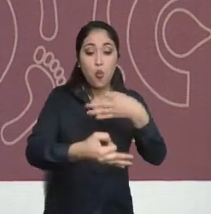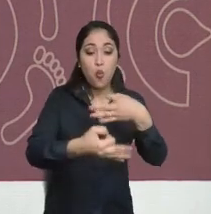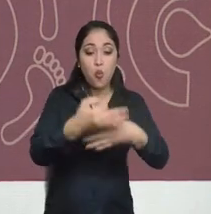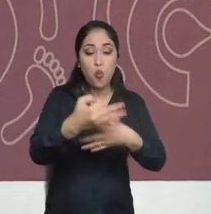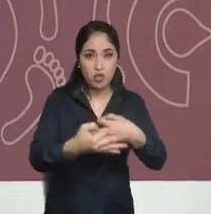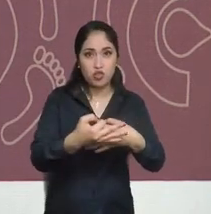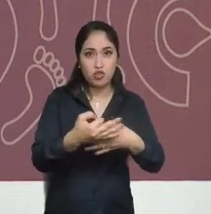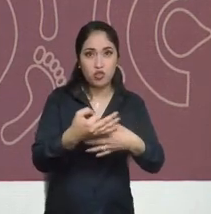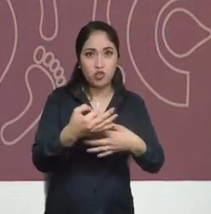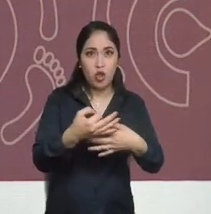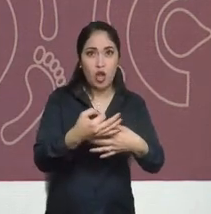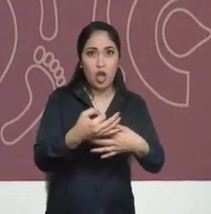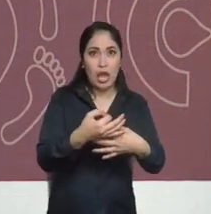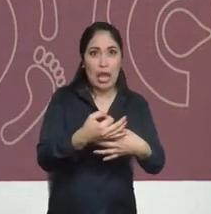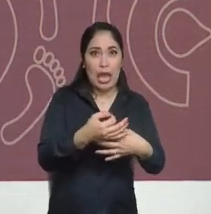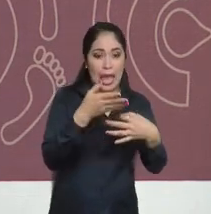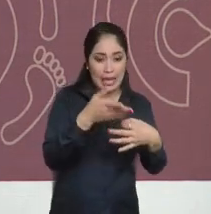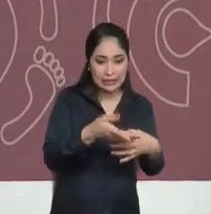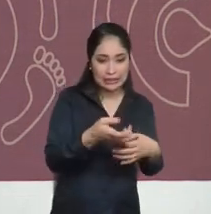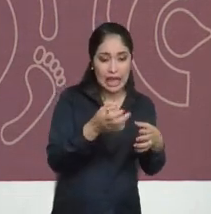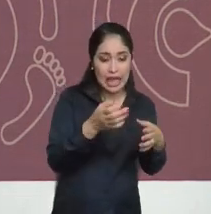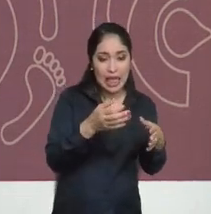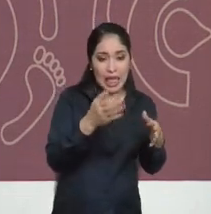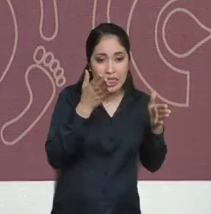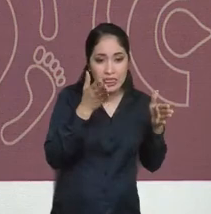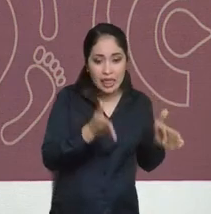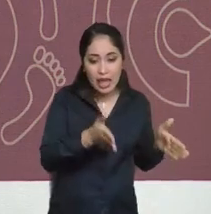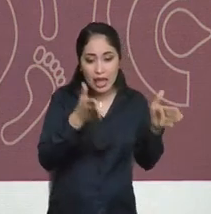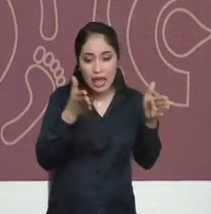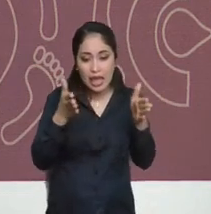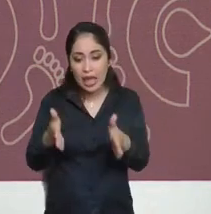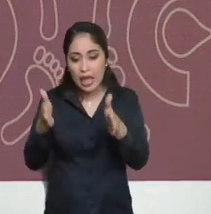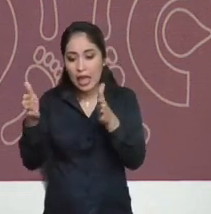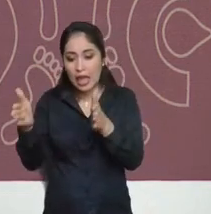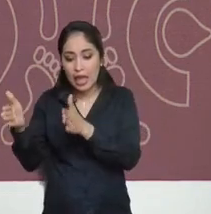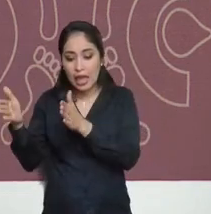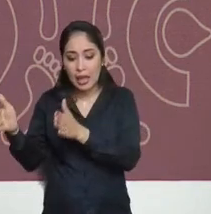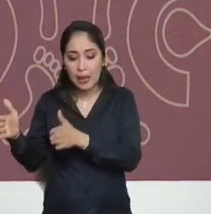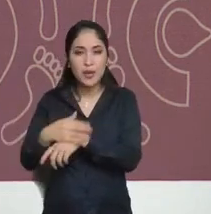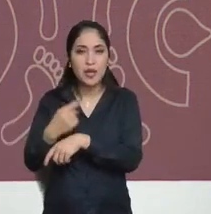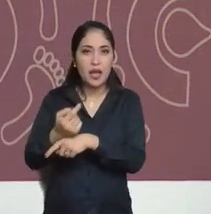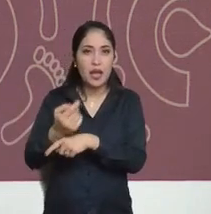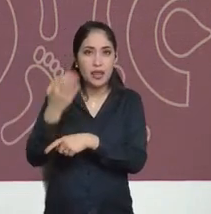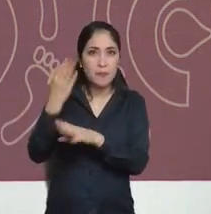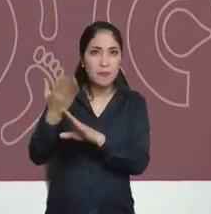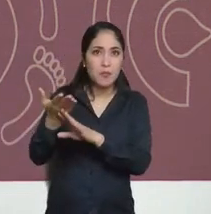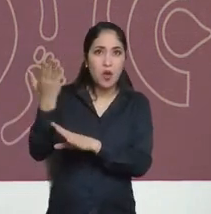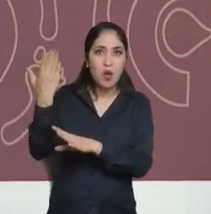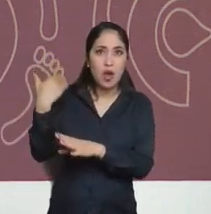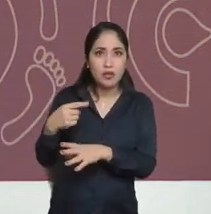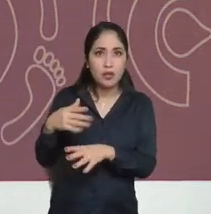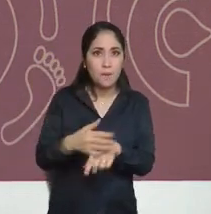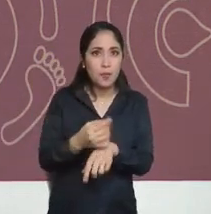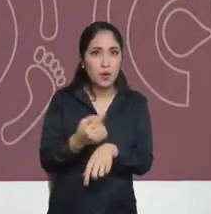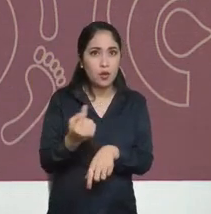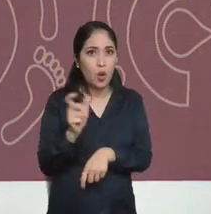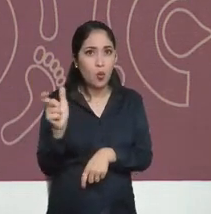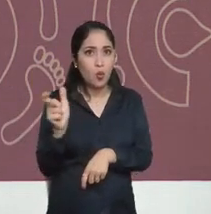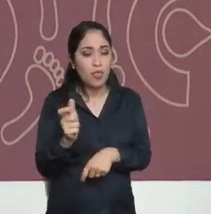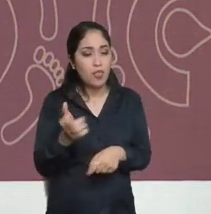saben, porque han cubierto este tipo de noticias y notas durante mucho tiempo, pues una resolución de amparo no se da al día siguiente que se presenta una